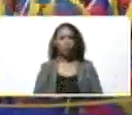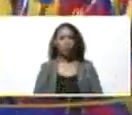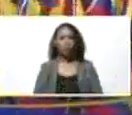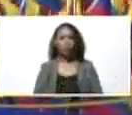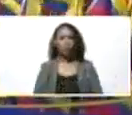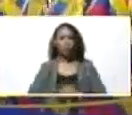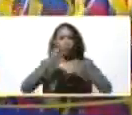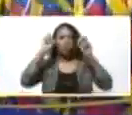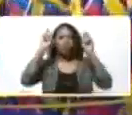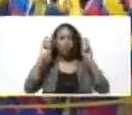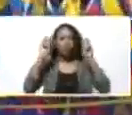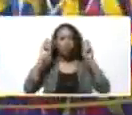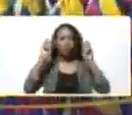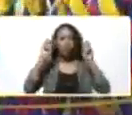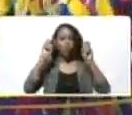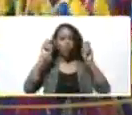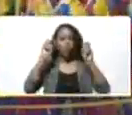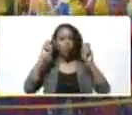rumbo a la nueva época.